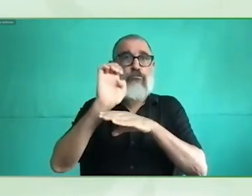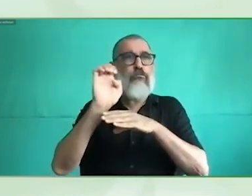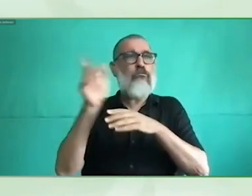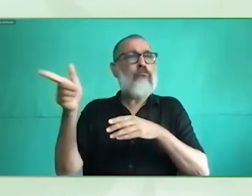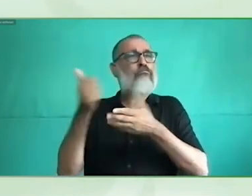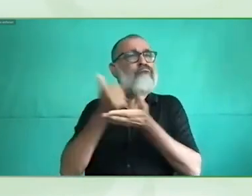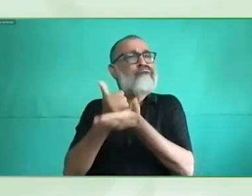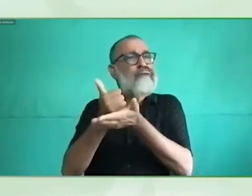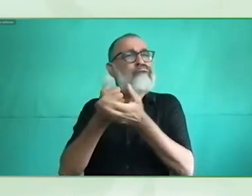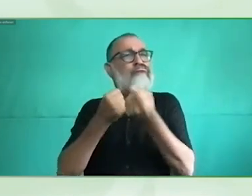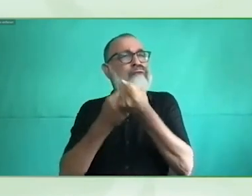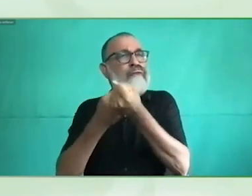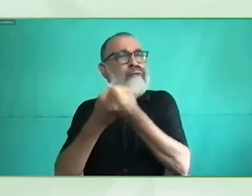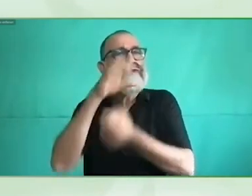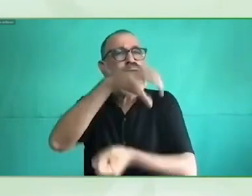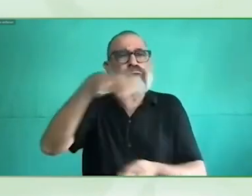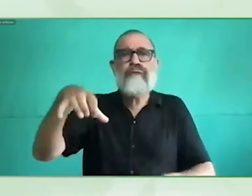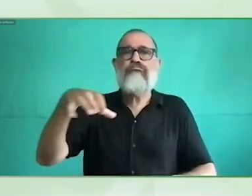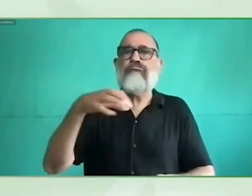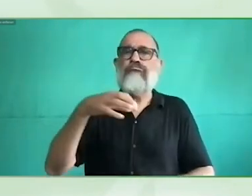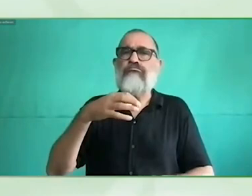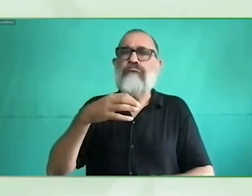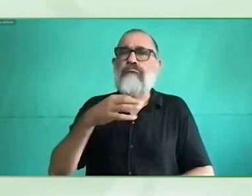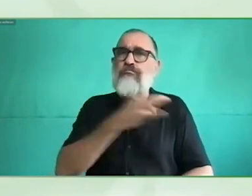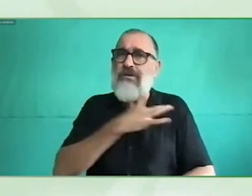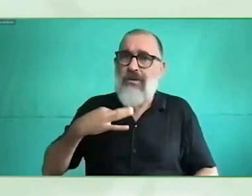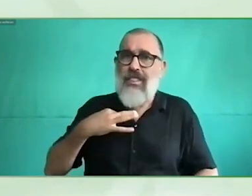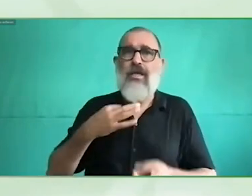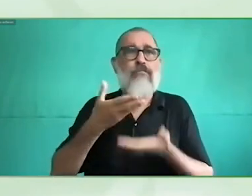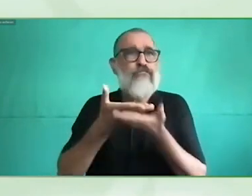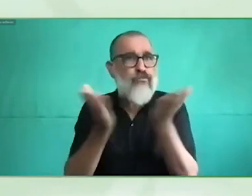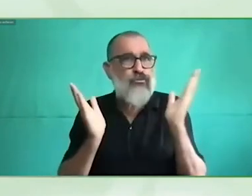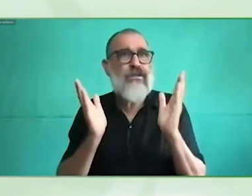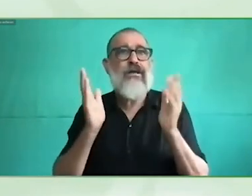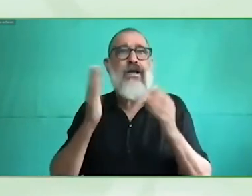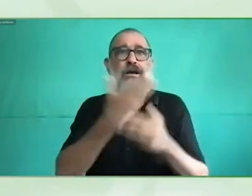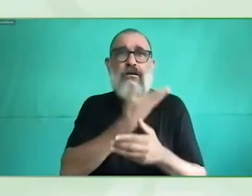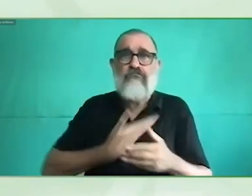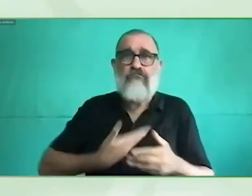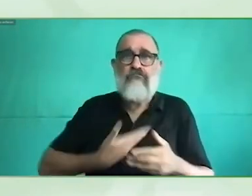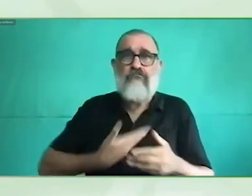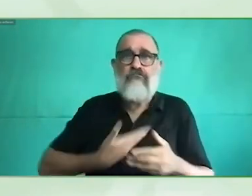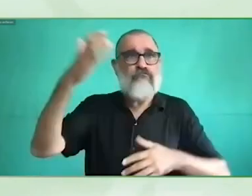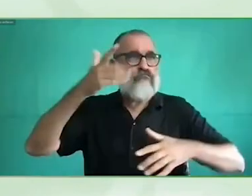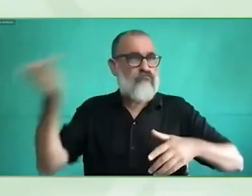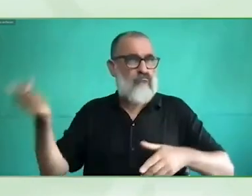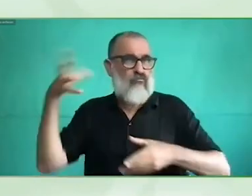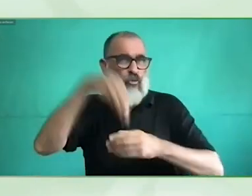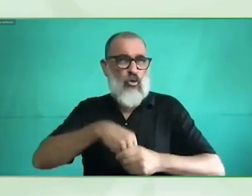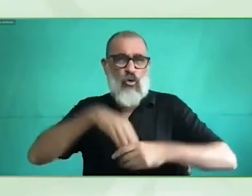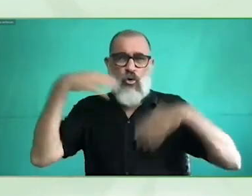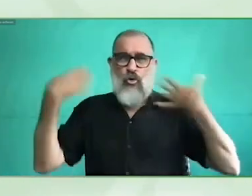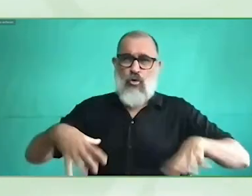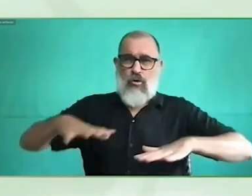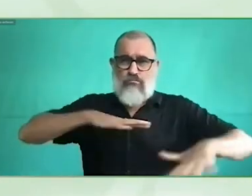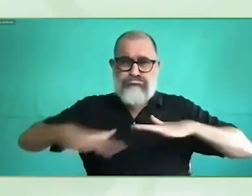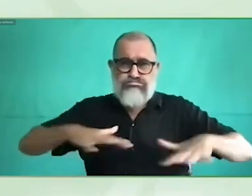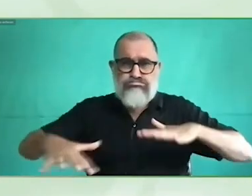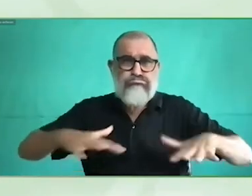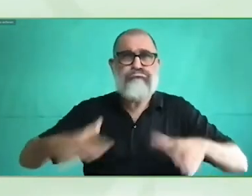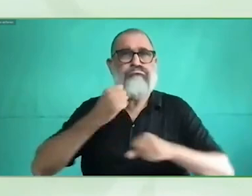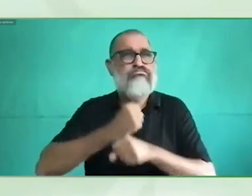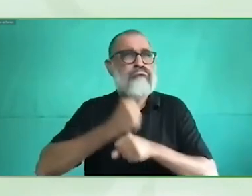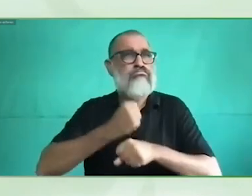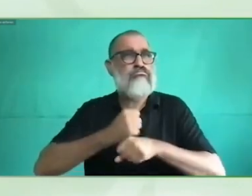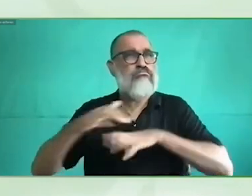y de la importancia del protagonismo de las personas con discapacidad para decidir nuestros destinos es la propia Irene Así que Irene Muchas gracias